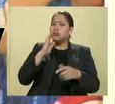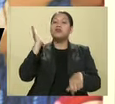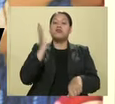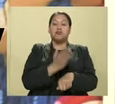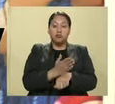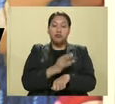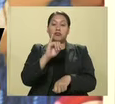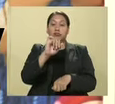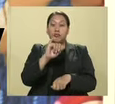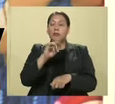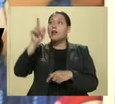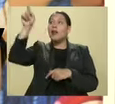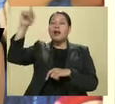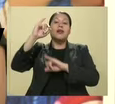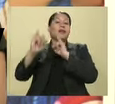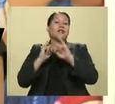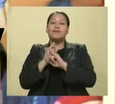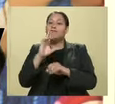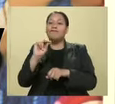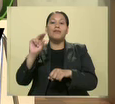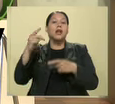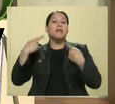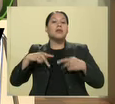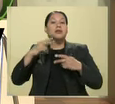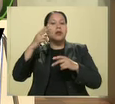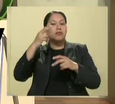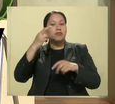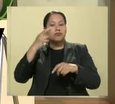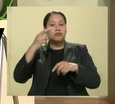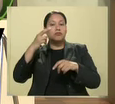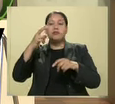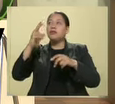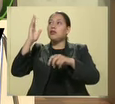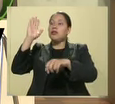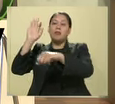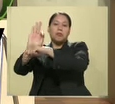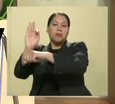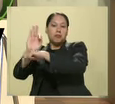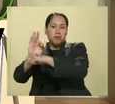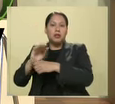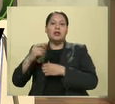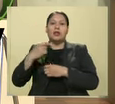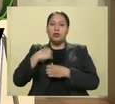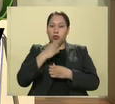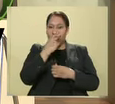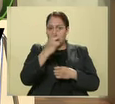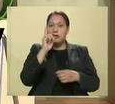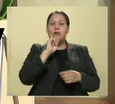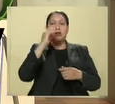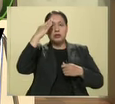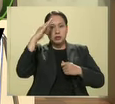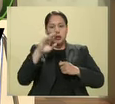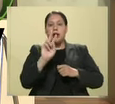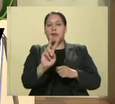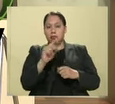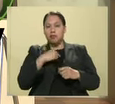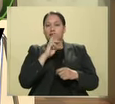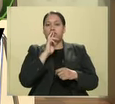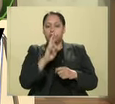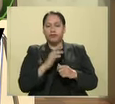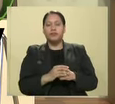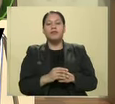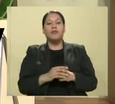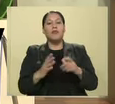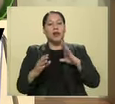sanción, pero el tratado internacional impide el regreso del menor y le voy a contestar a la señora el viernes. Nos